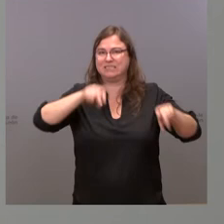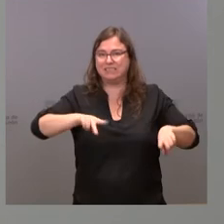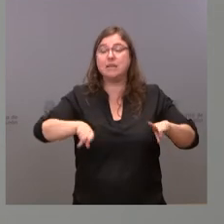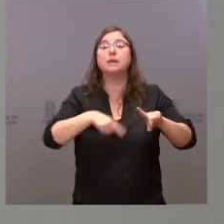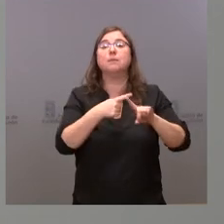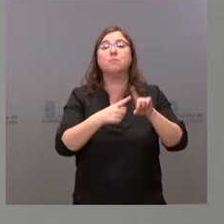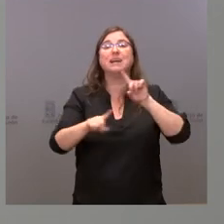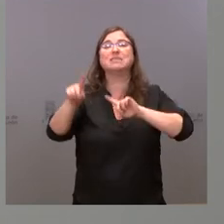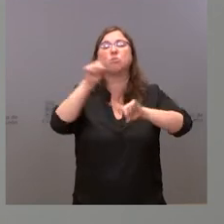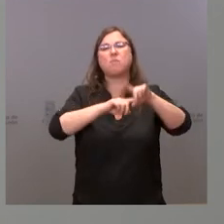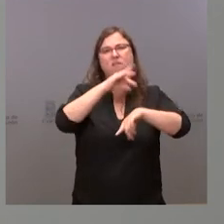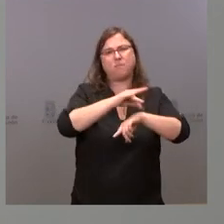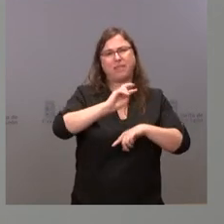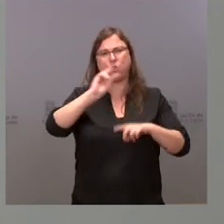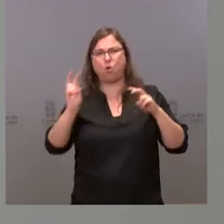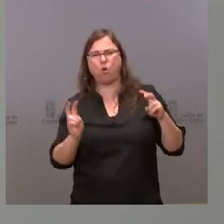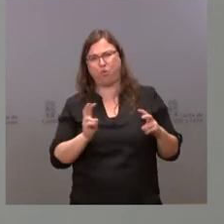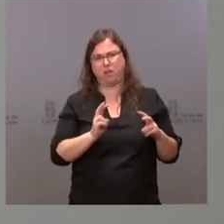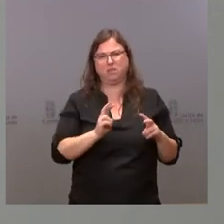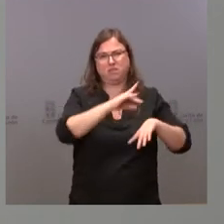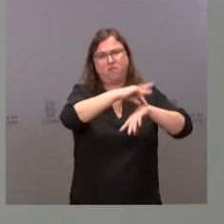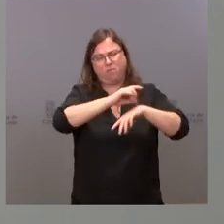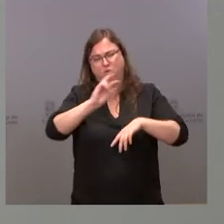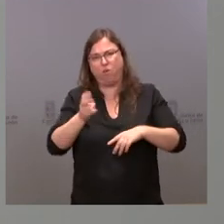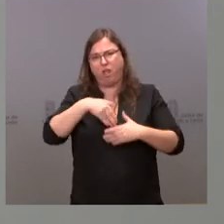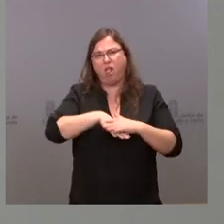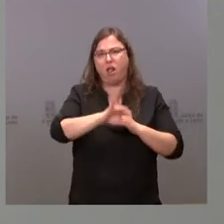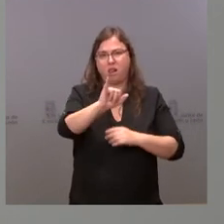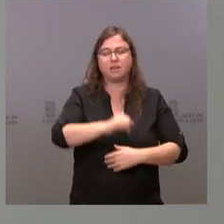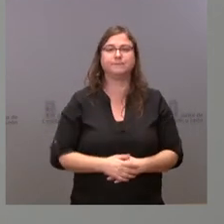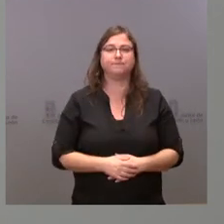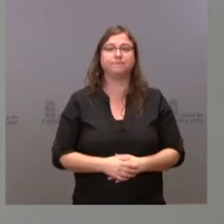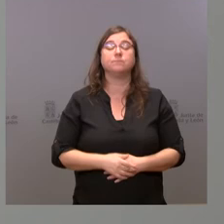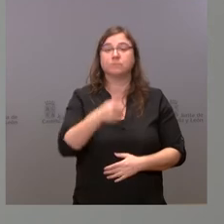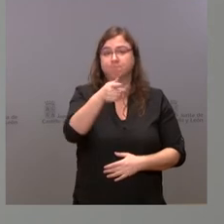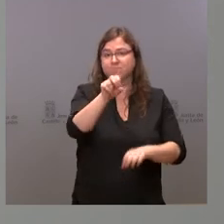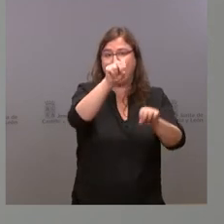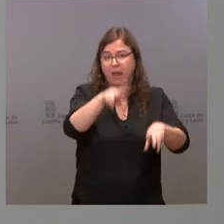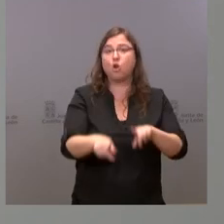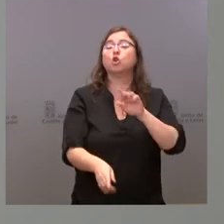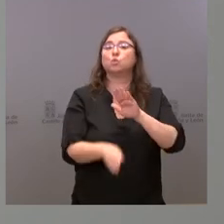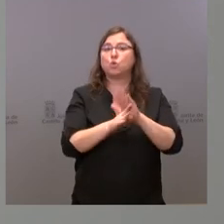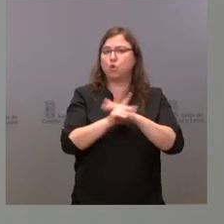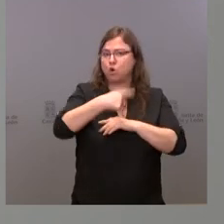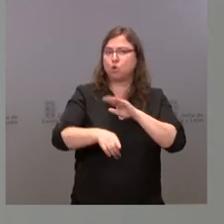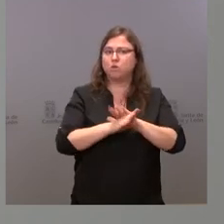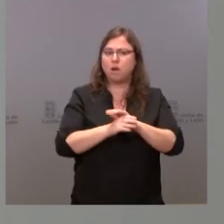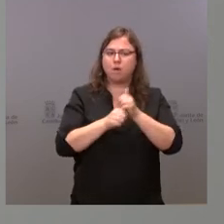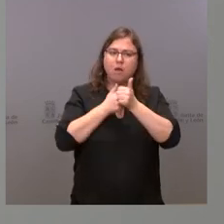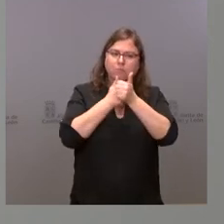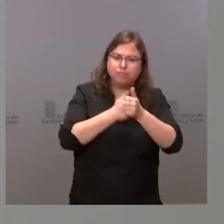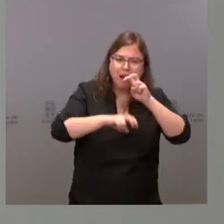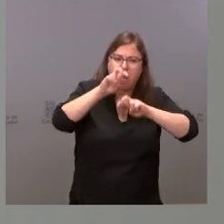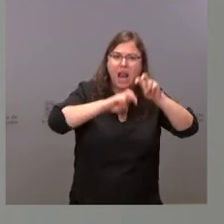de comorbilidad en cuanto al tema del rastreo pues tiene usted tiene esta razón nosotros seguimos haciendo el rastreo así hemos quedado todavía